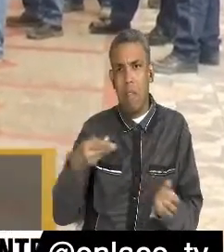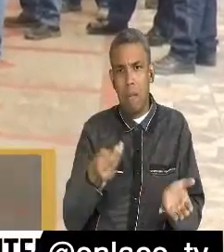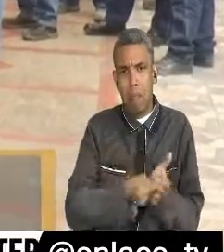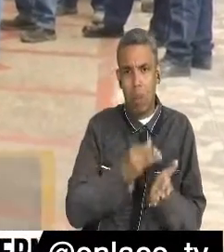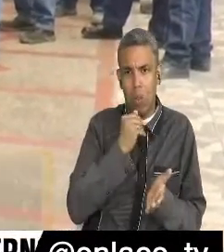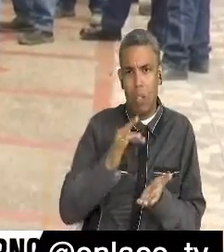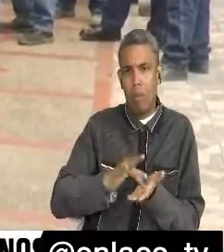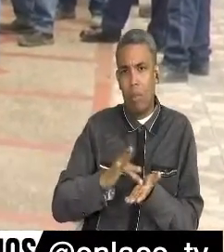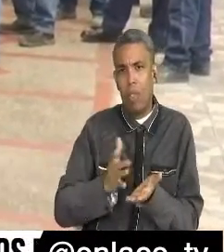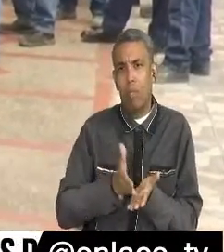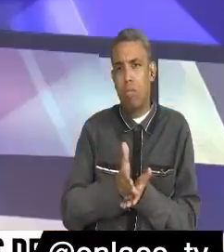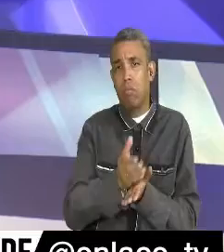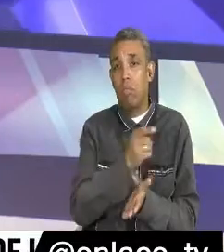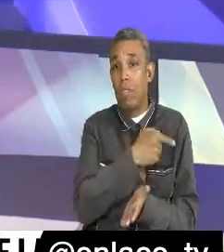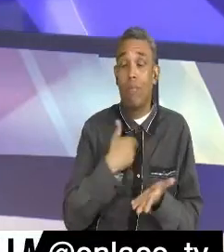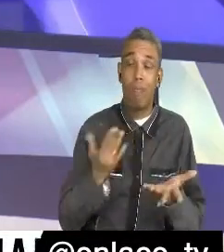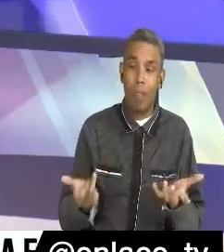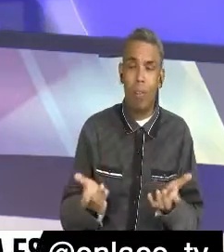firma portuguesa.